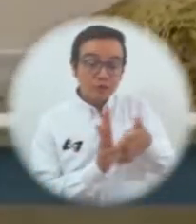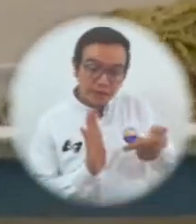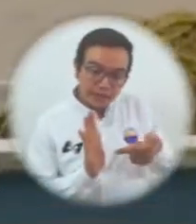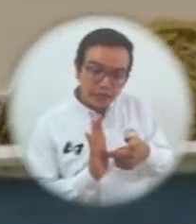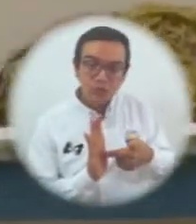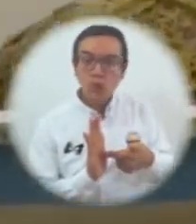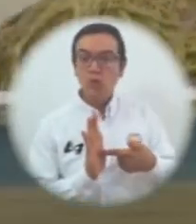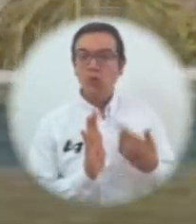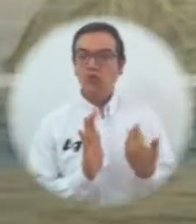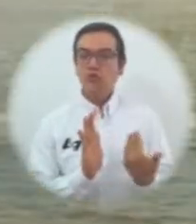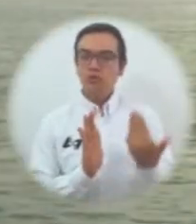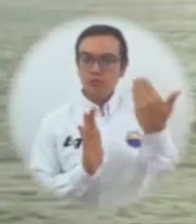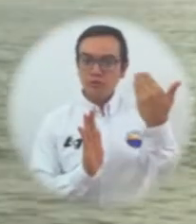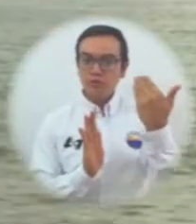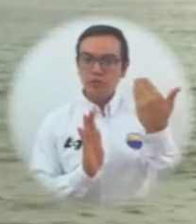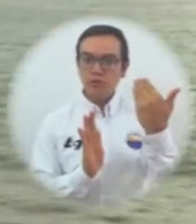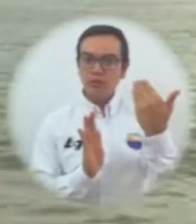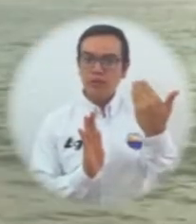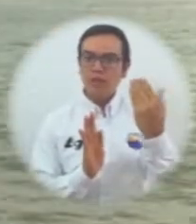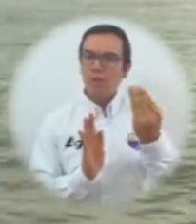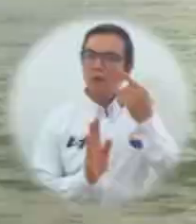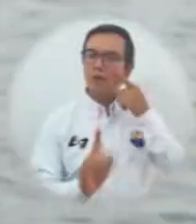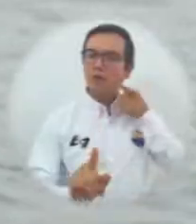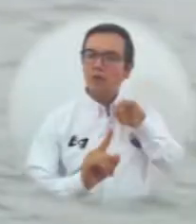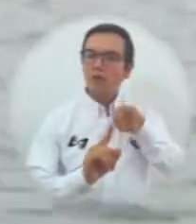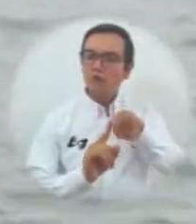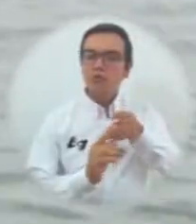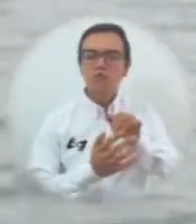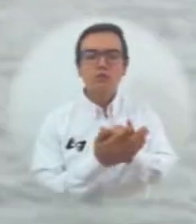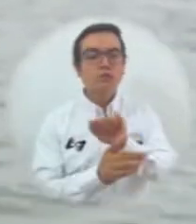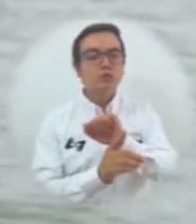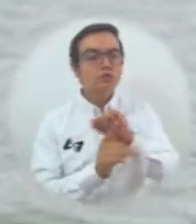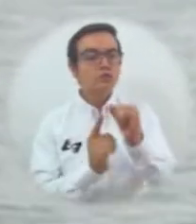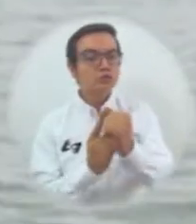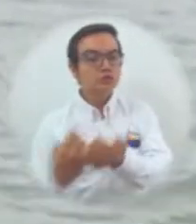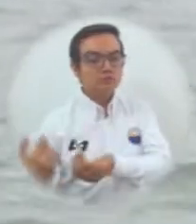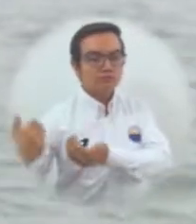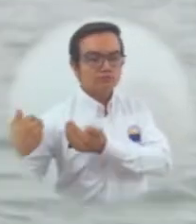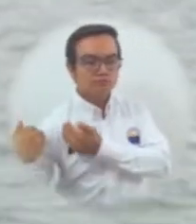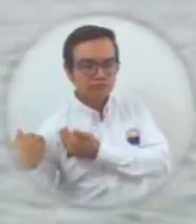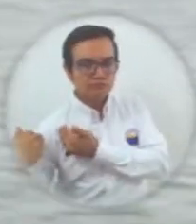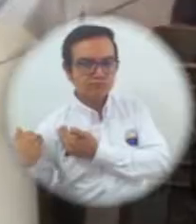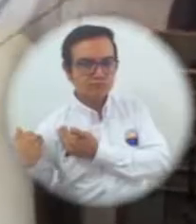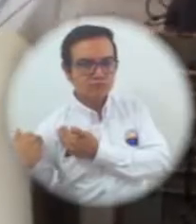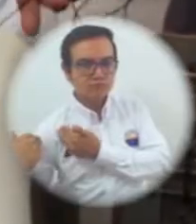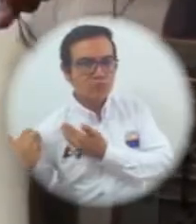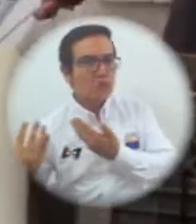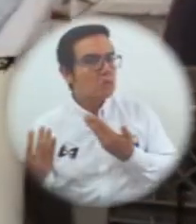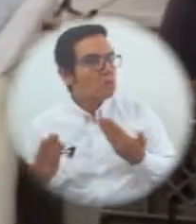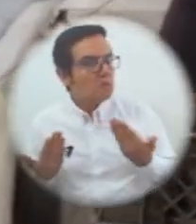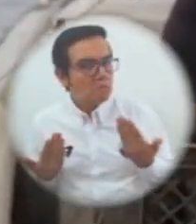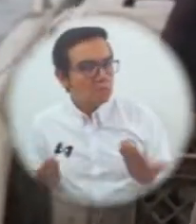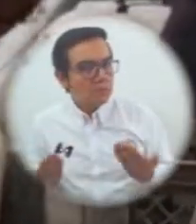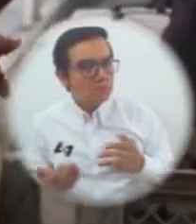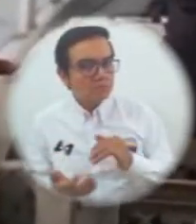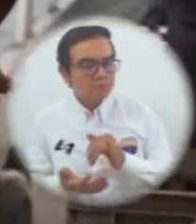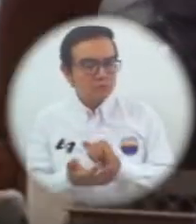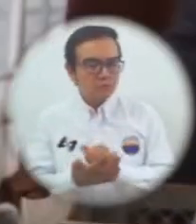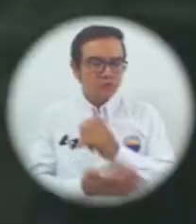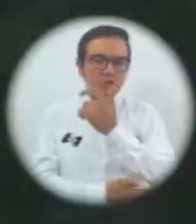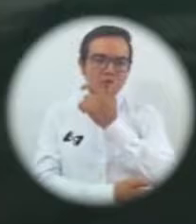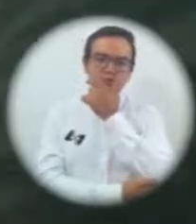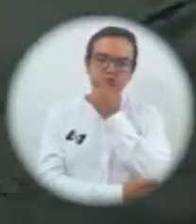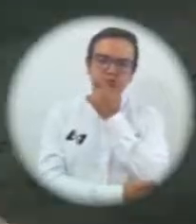Colombiano aportan información de interés tanto para la academia e investigación como para las organizaciones y entidades de los sectores